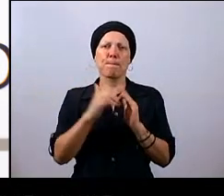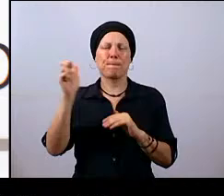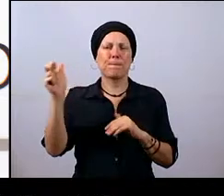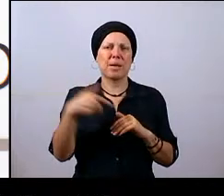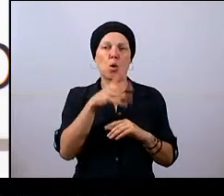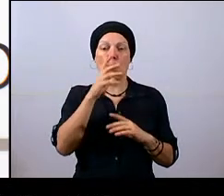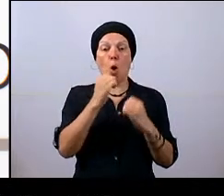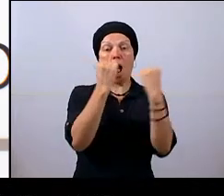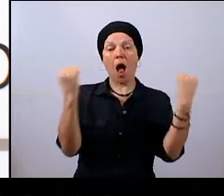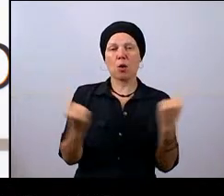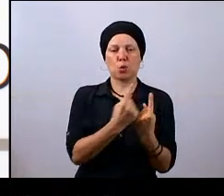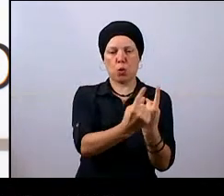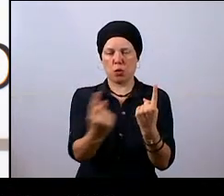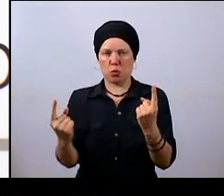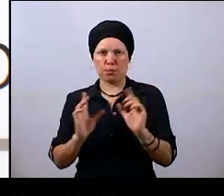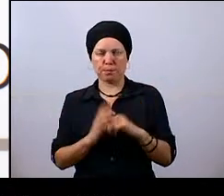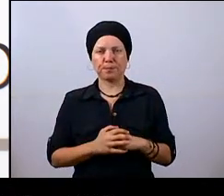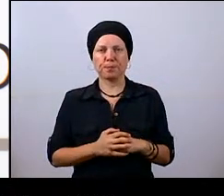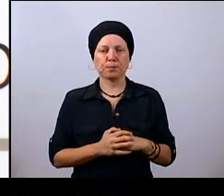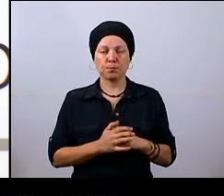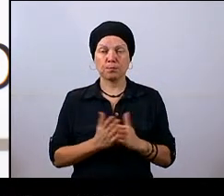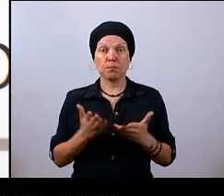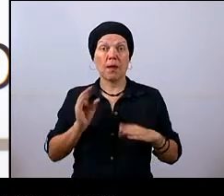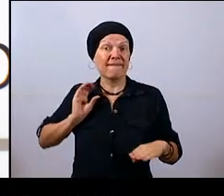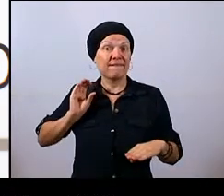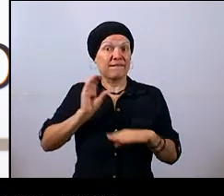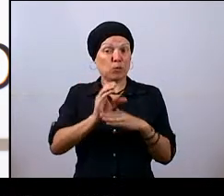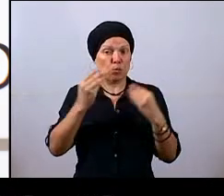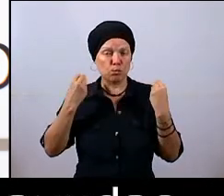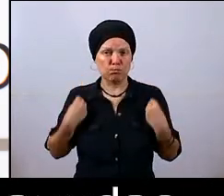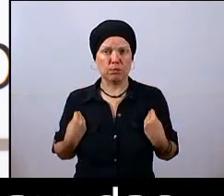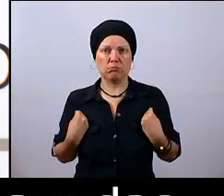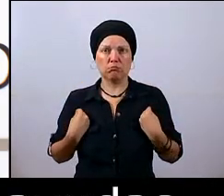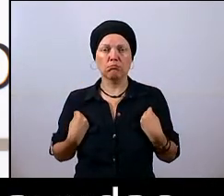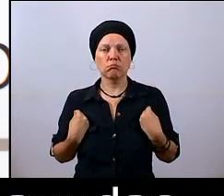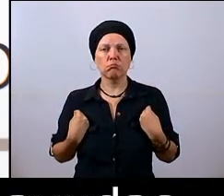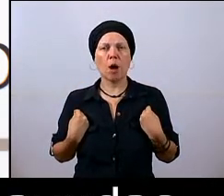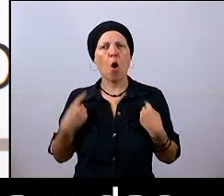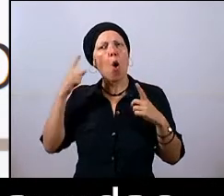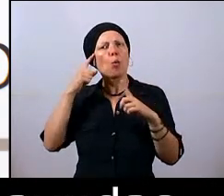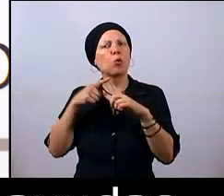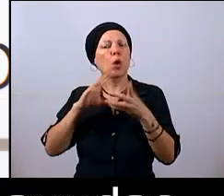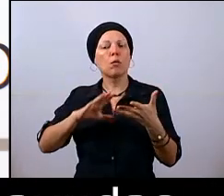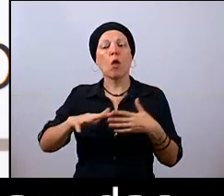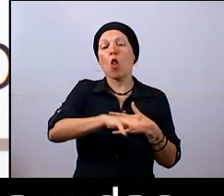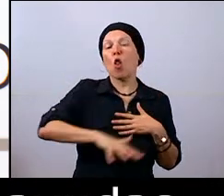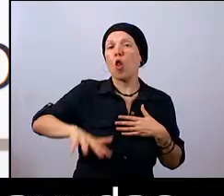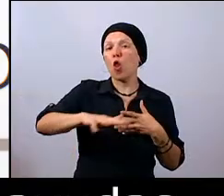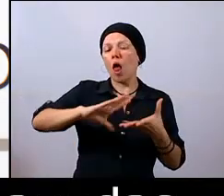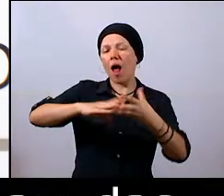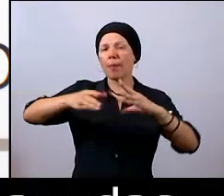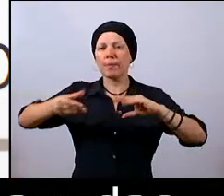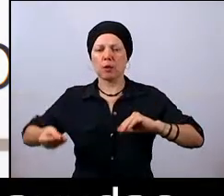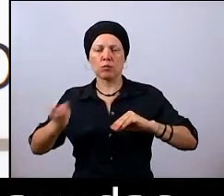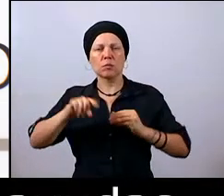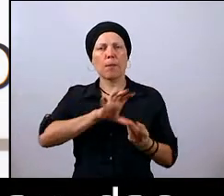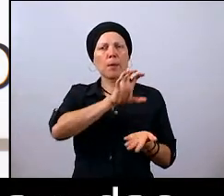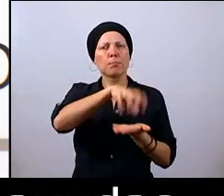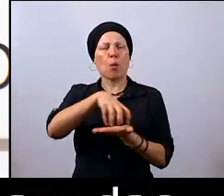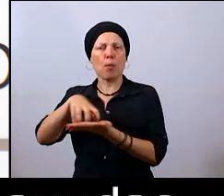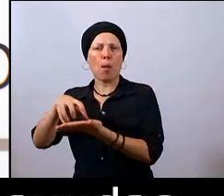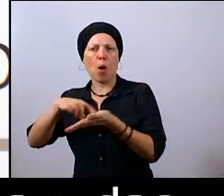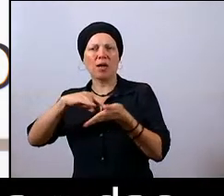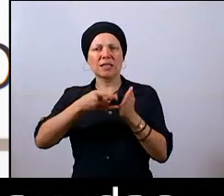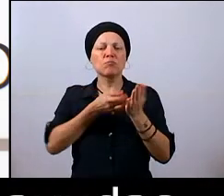por actuación. Estas ayudas servirán para adaptar los espacios y para instalar